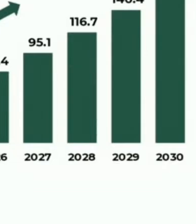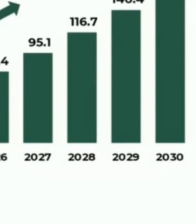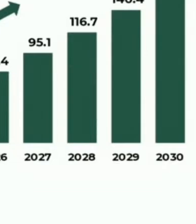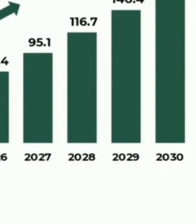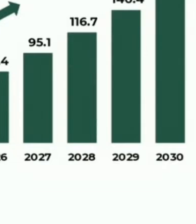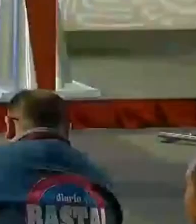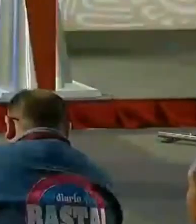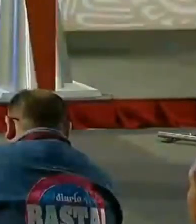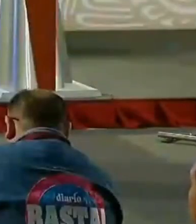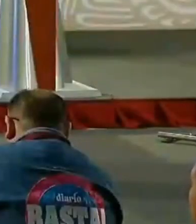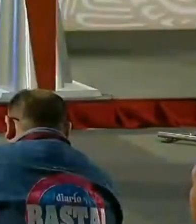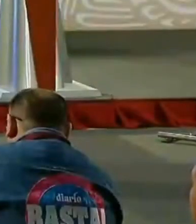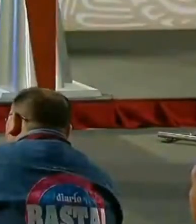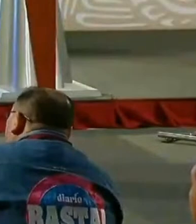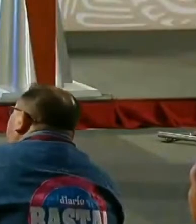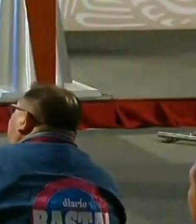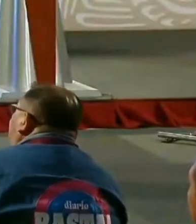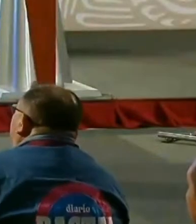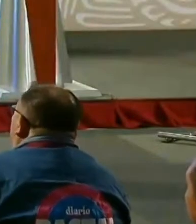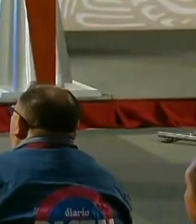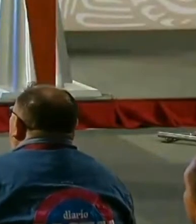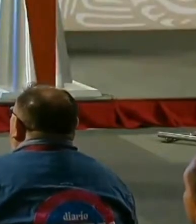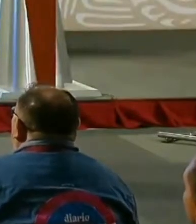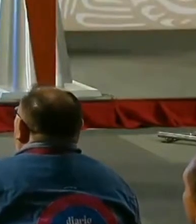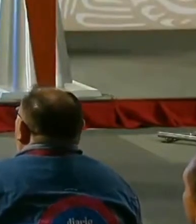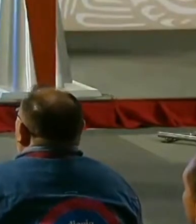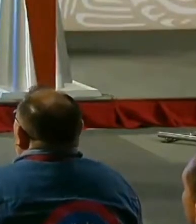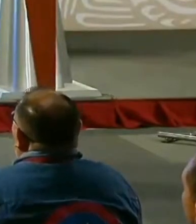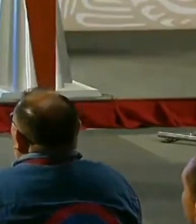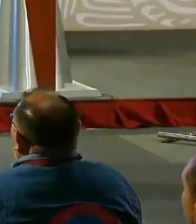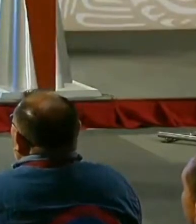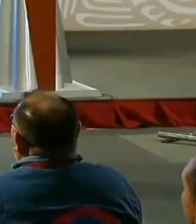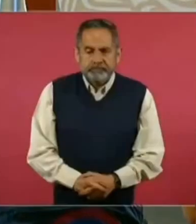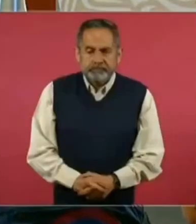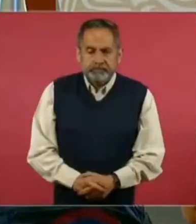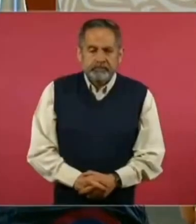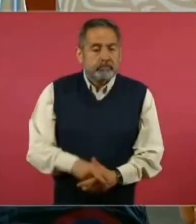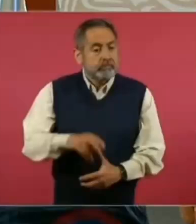Colombia. Y este es el resultado.